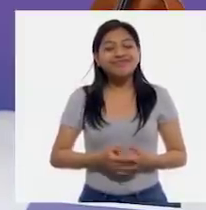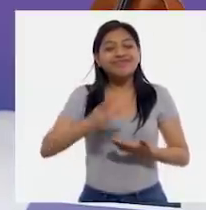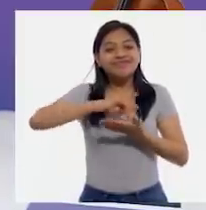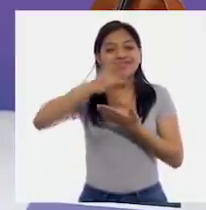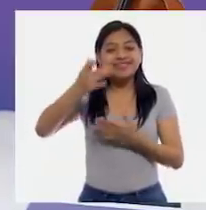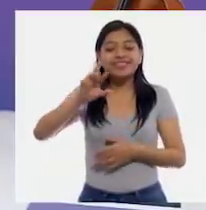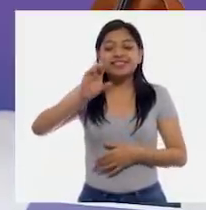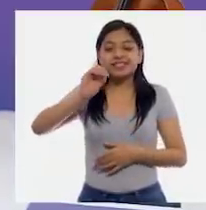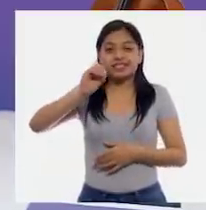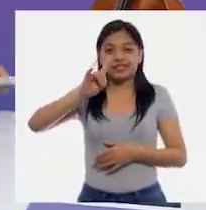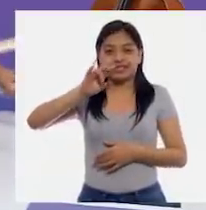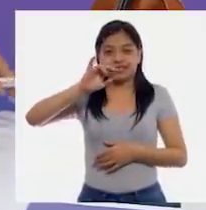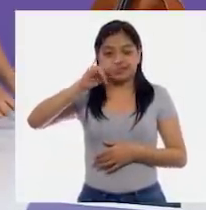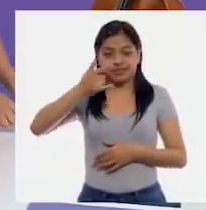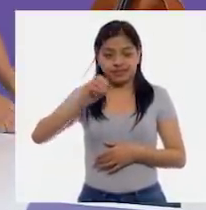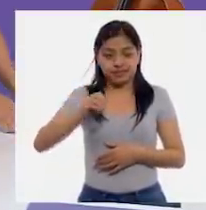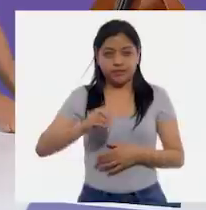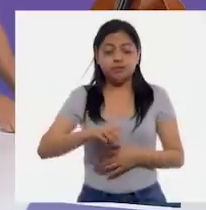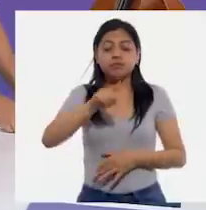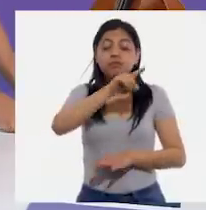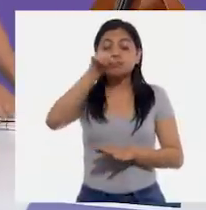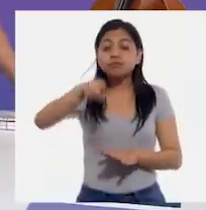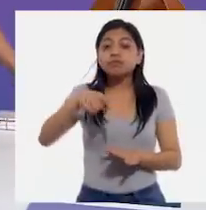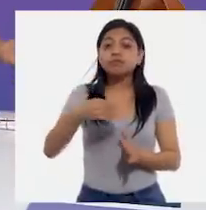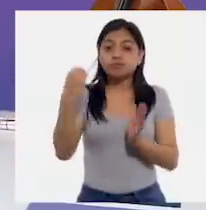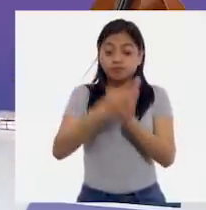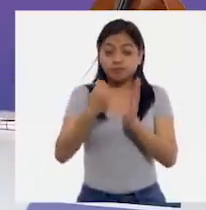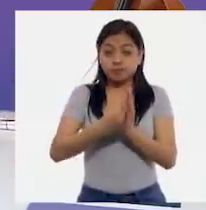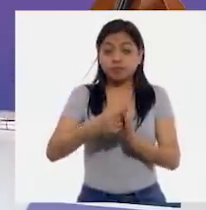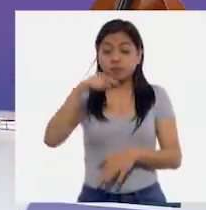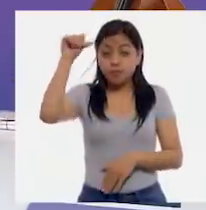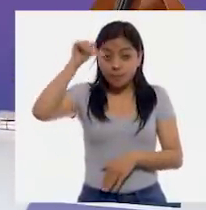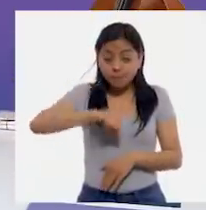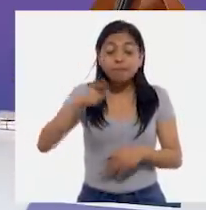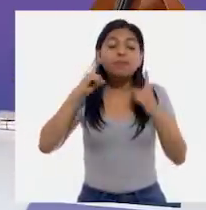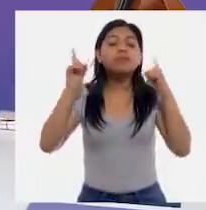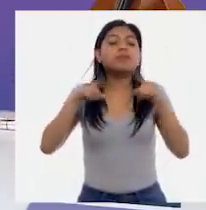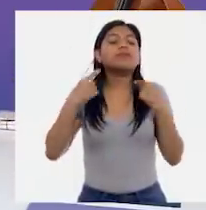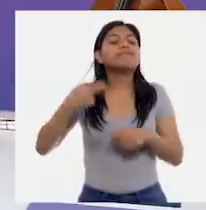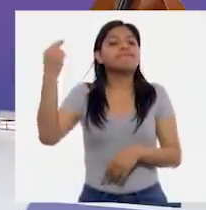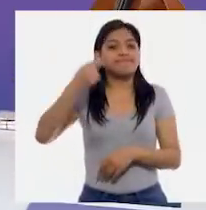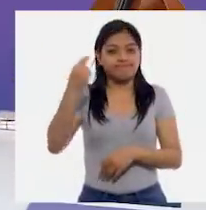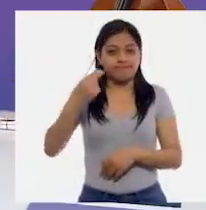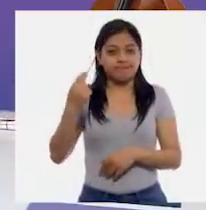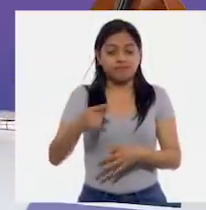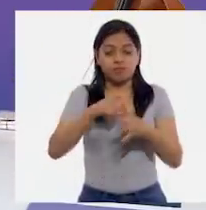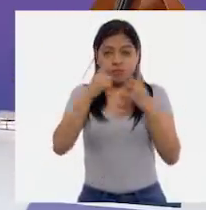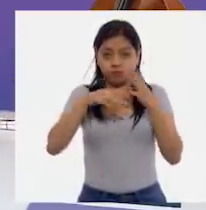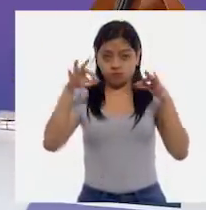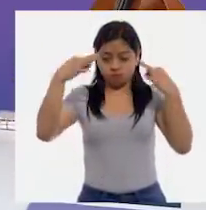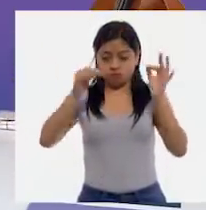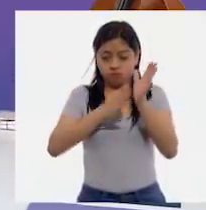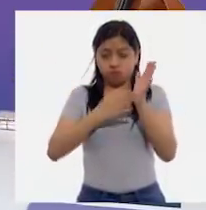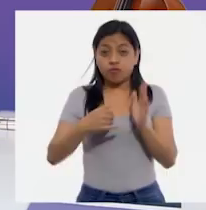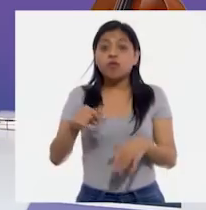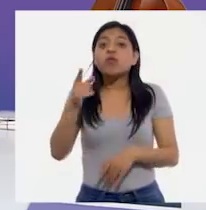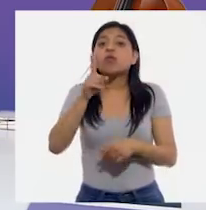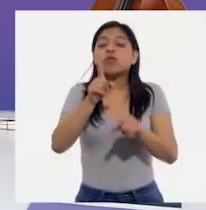Gracias, Rodrigo. Para la clase de hoy, de ritmo, vamos a necesitar 4 hojas de papel de